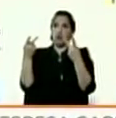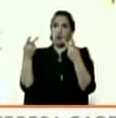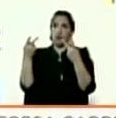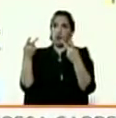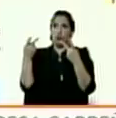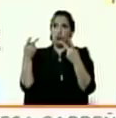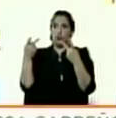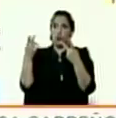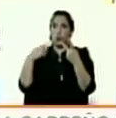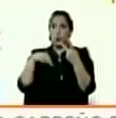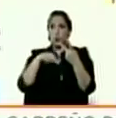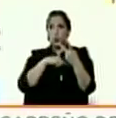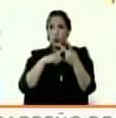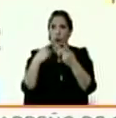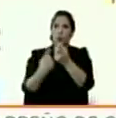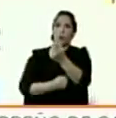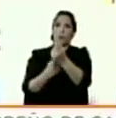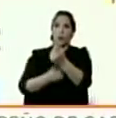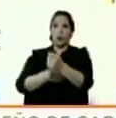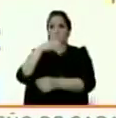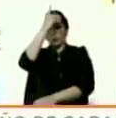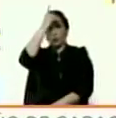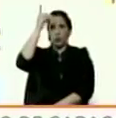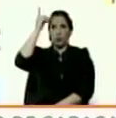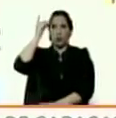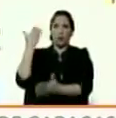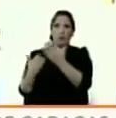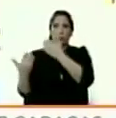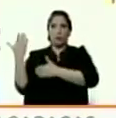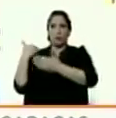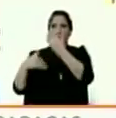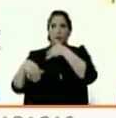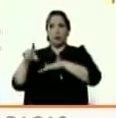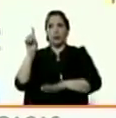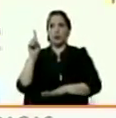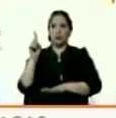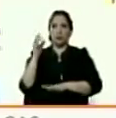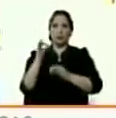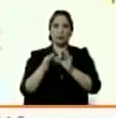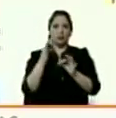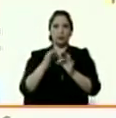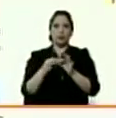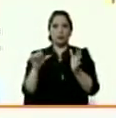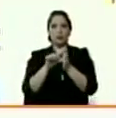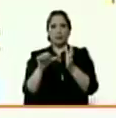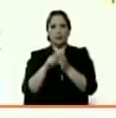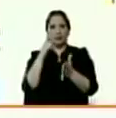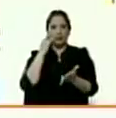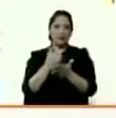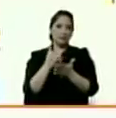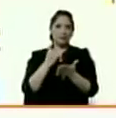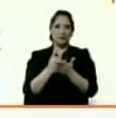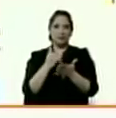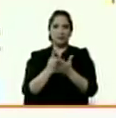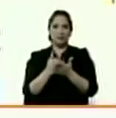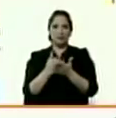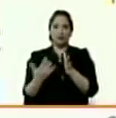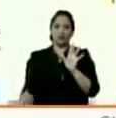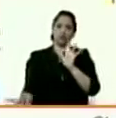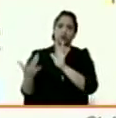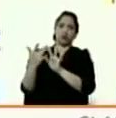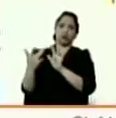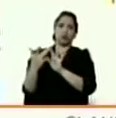nuestro hermano Diosdado Cabello el pasado día 11 de septiembre, donde se evidencia una relación